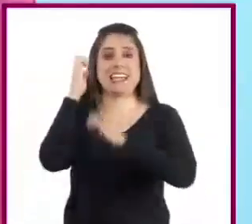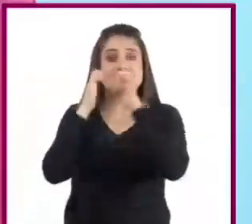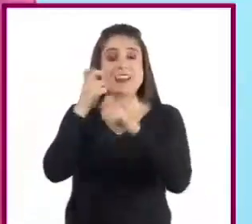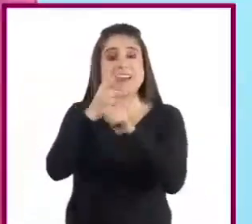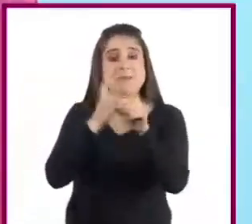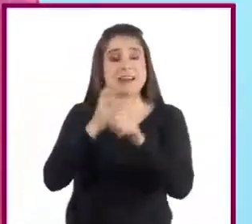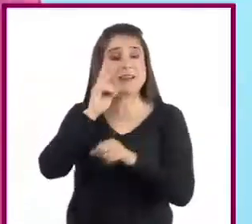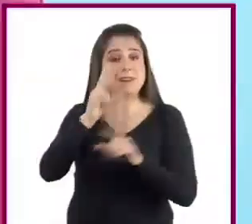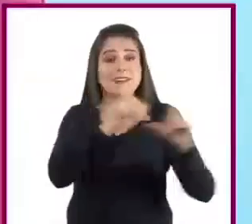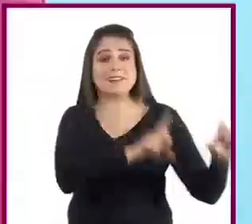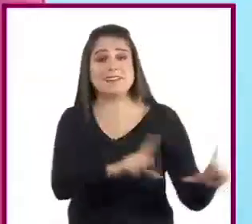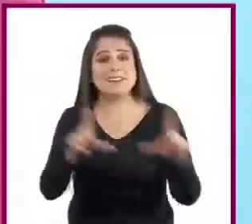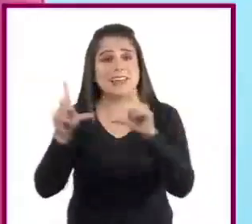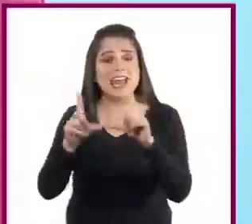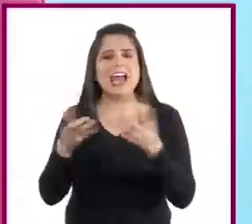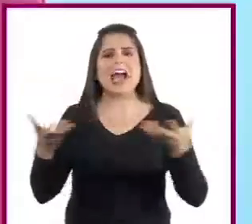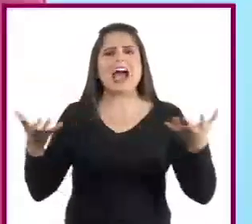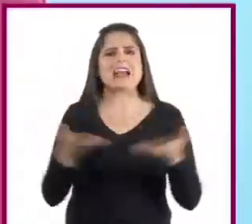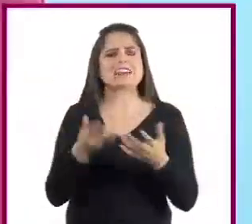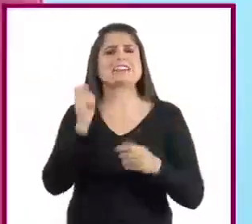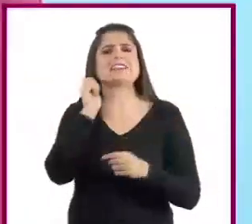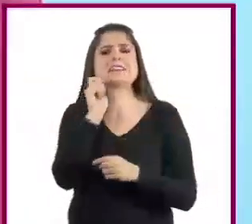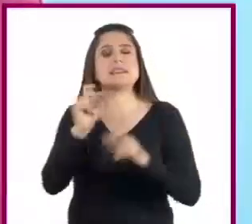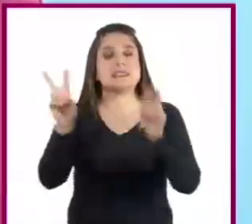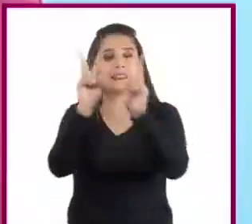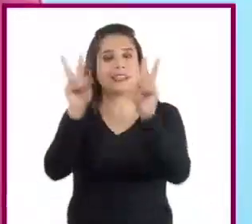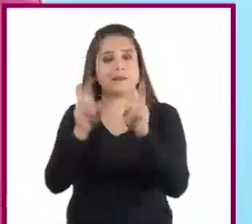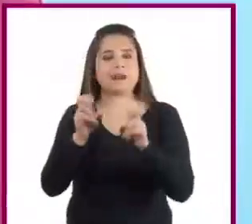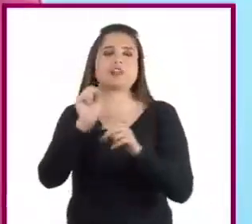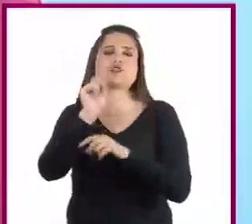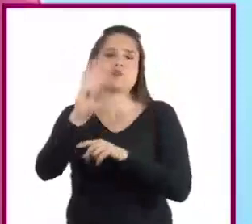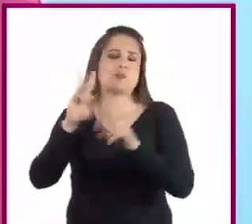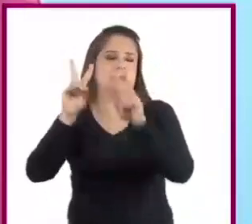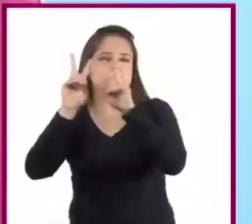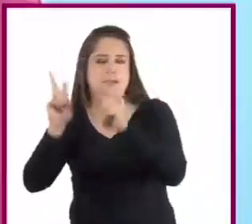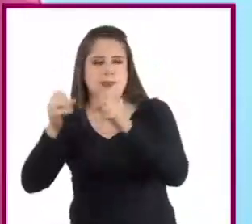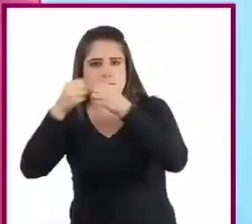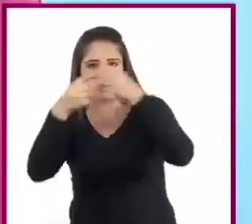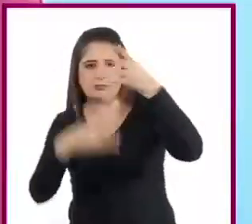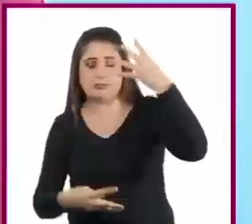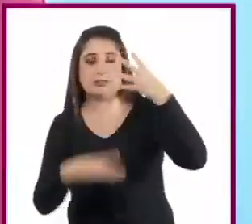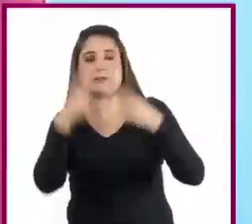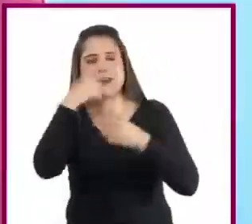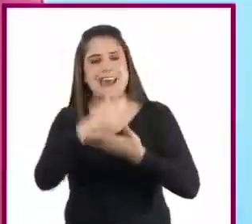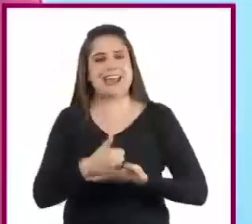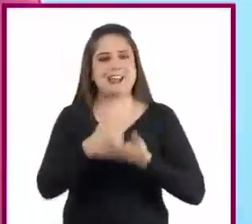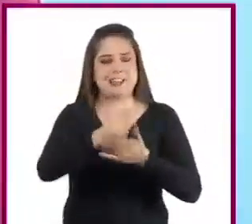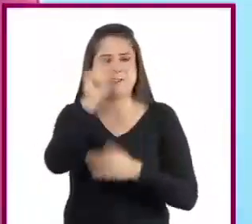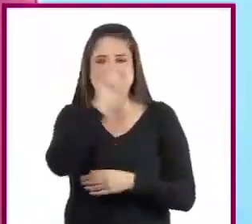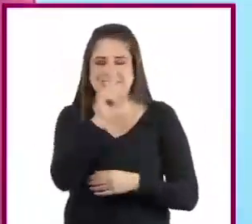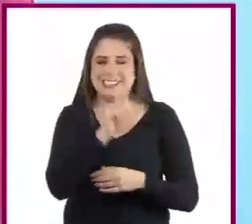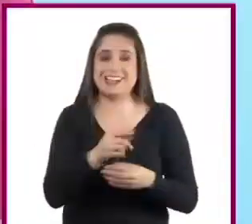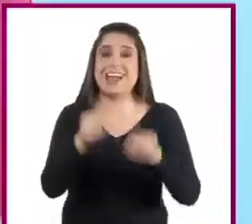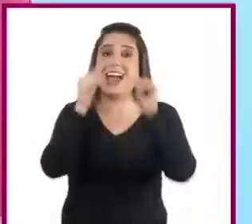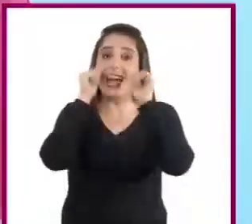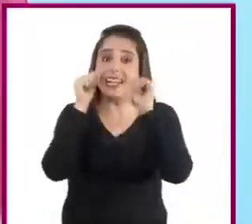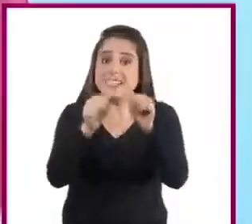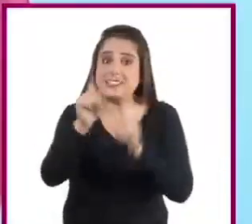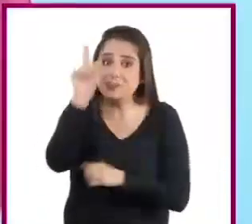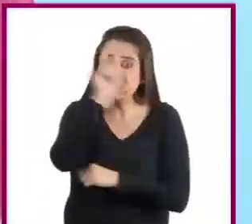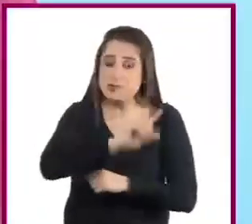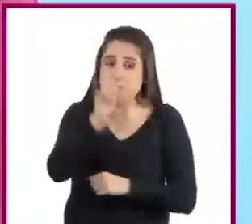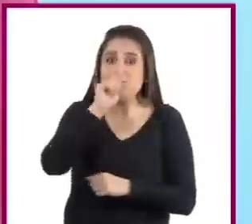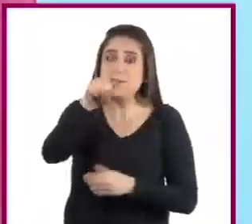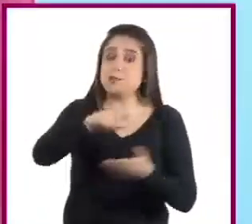el video, hacer esquemas con temas y subtemas que les será de gran ayuda. Pongan atención a las